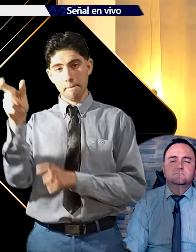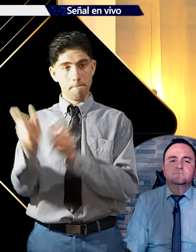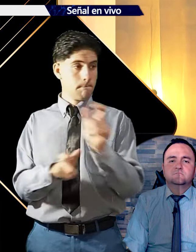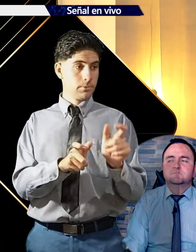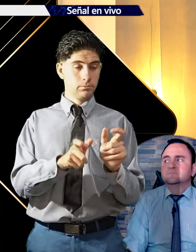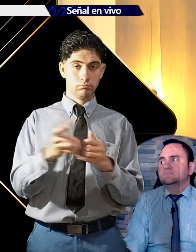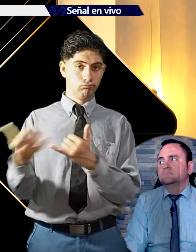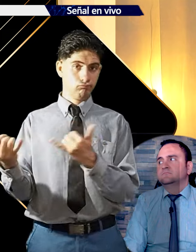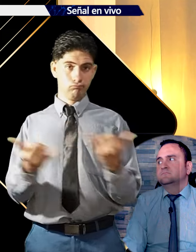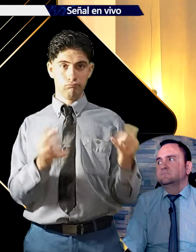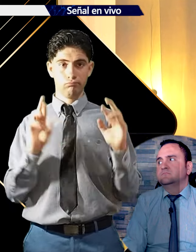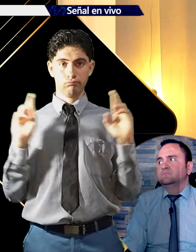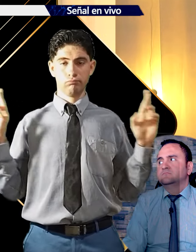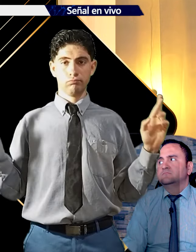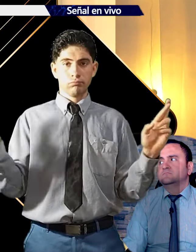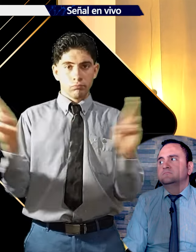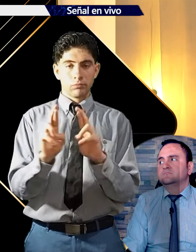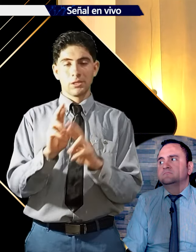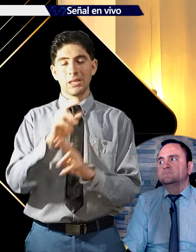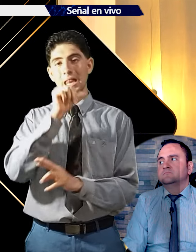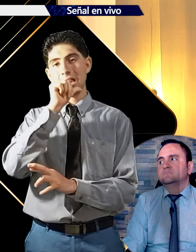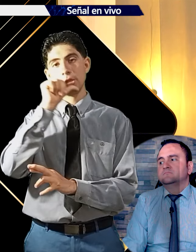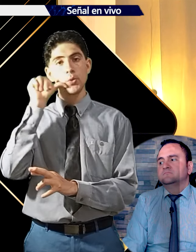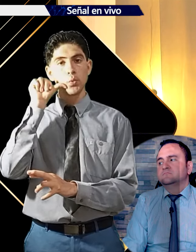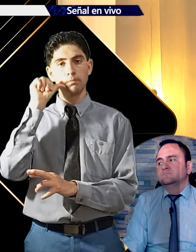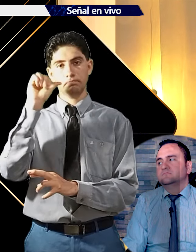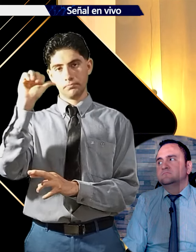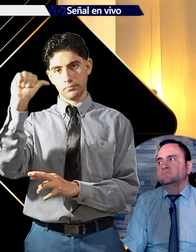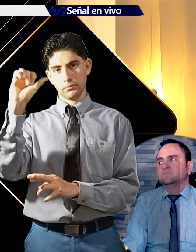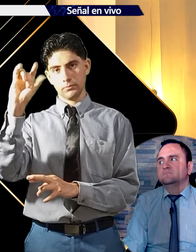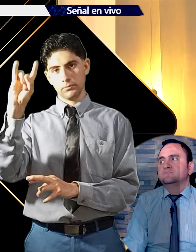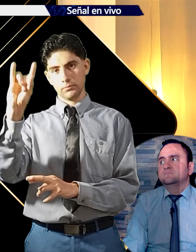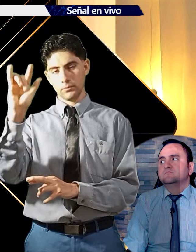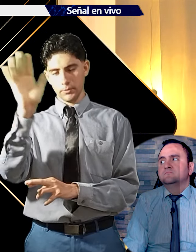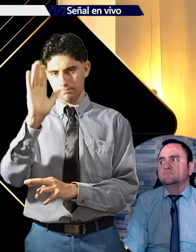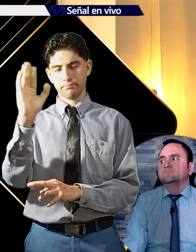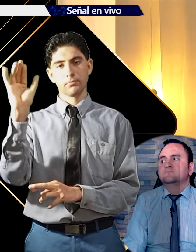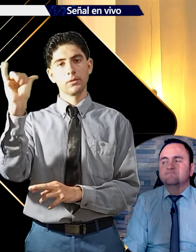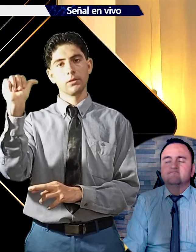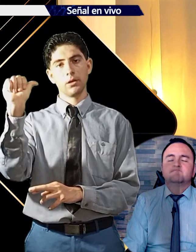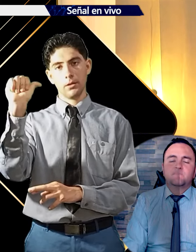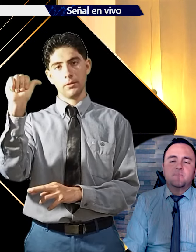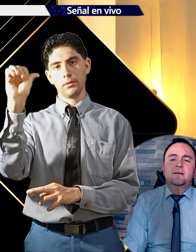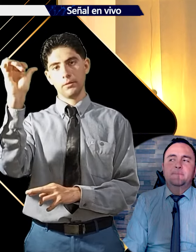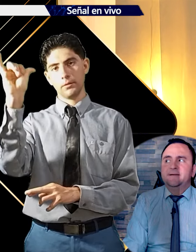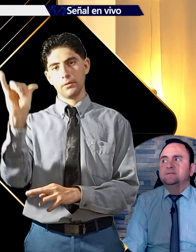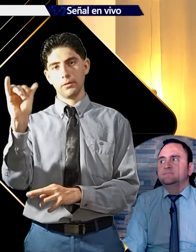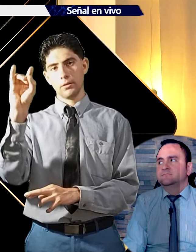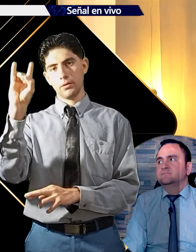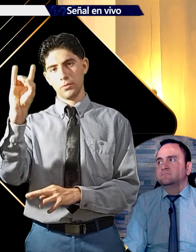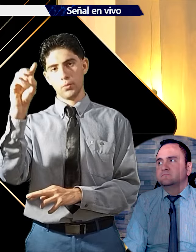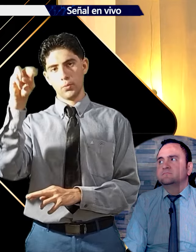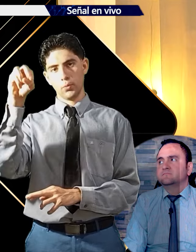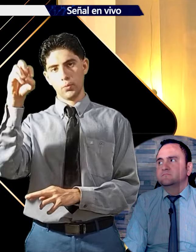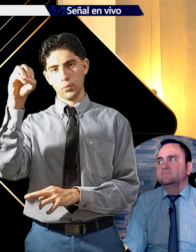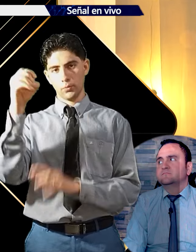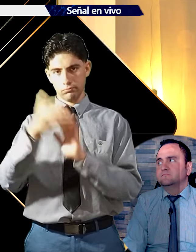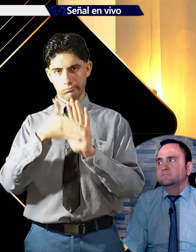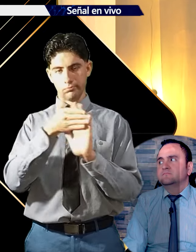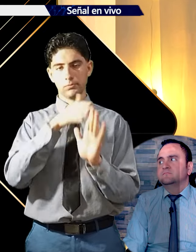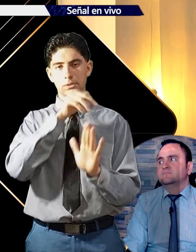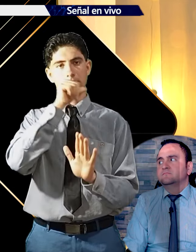de 300 hermanos, 300 y pico escuché, en el ayuno. Y el haber venido ayer desde las